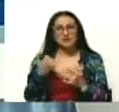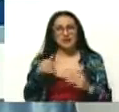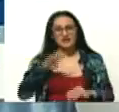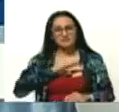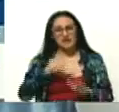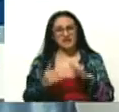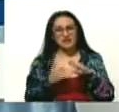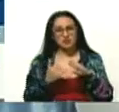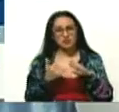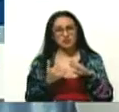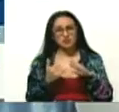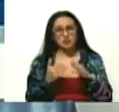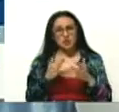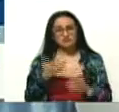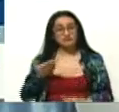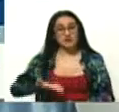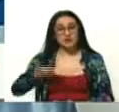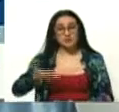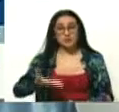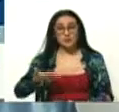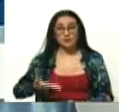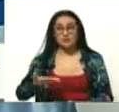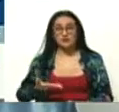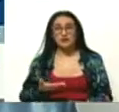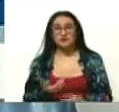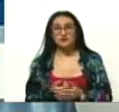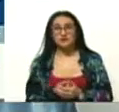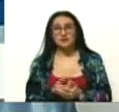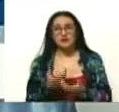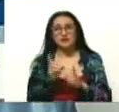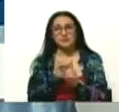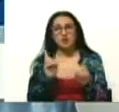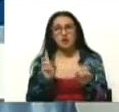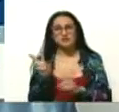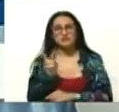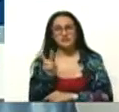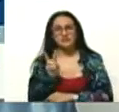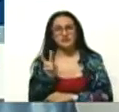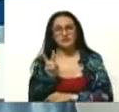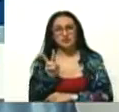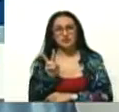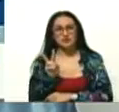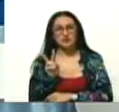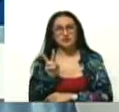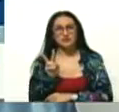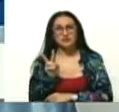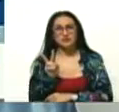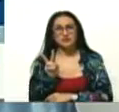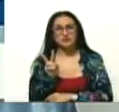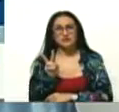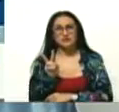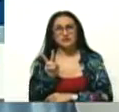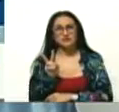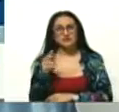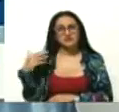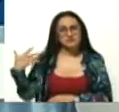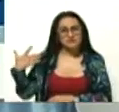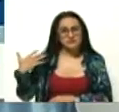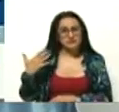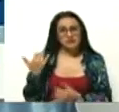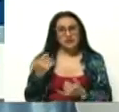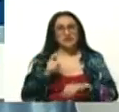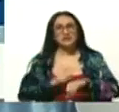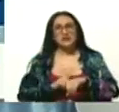institución básica y fundamental para la democracia venezolana, que ha, con los años, con el